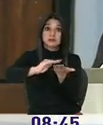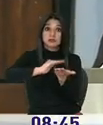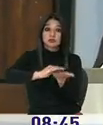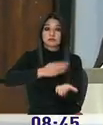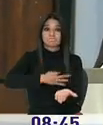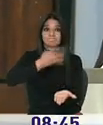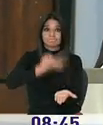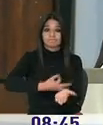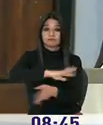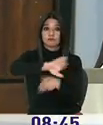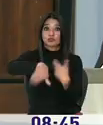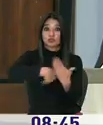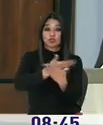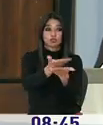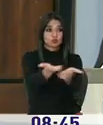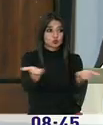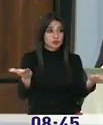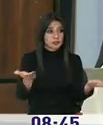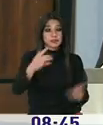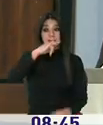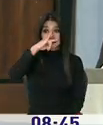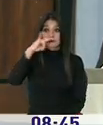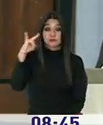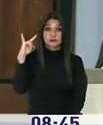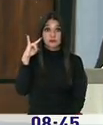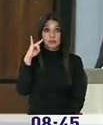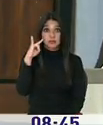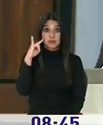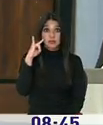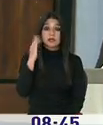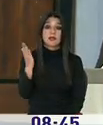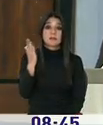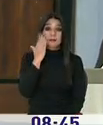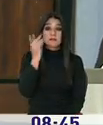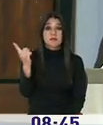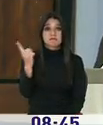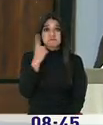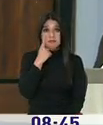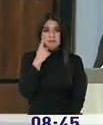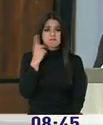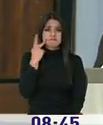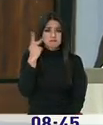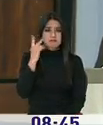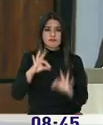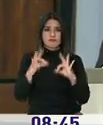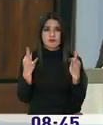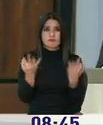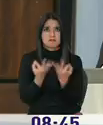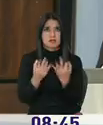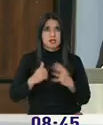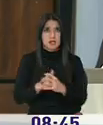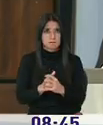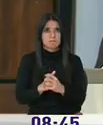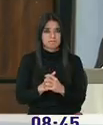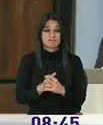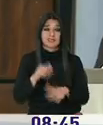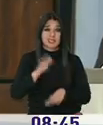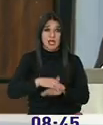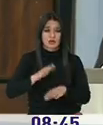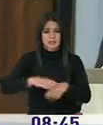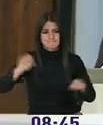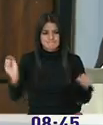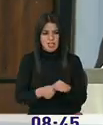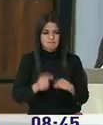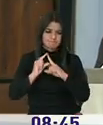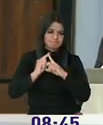todas y todos ustedes, niñas, niños, madres y padres de familia afectados por el maltrato físico, psicológico